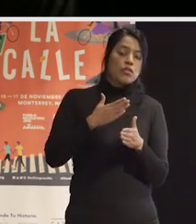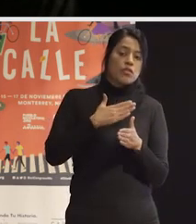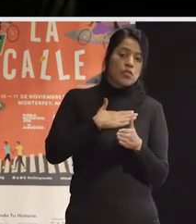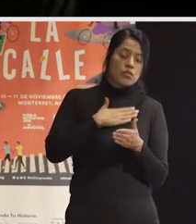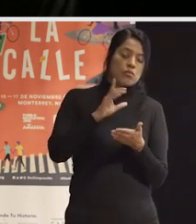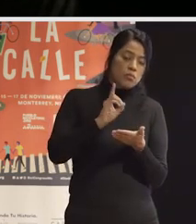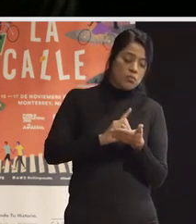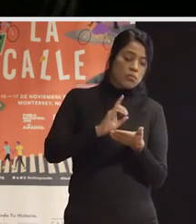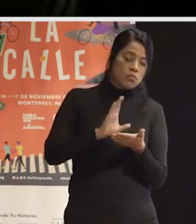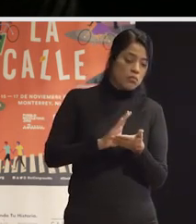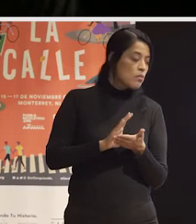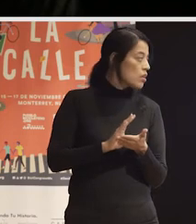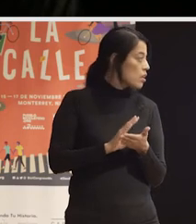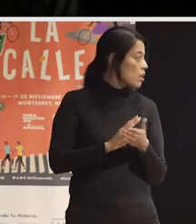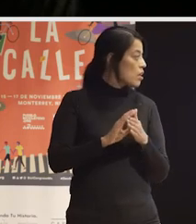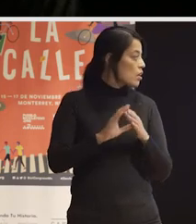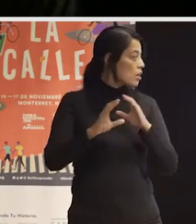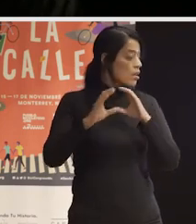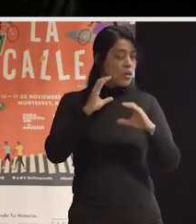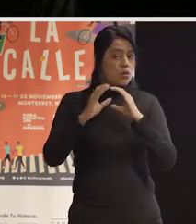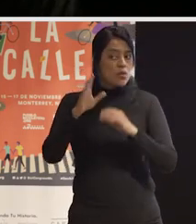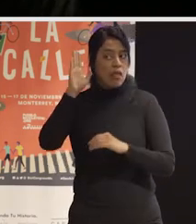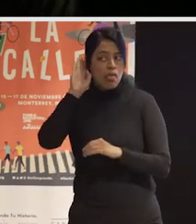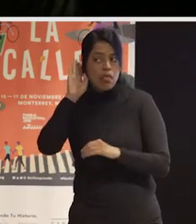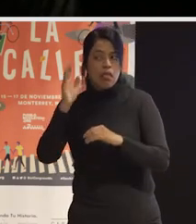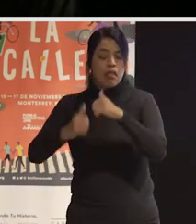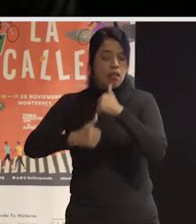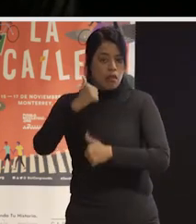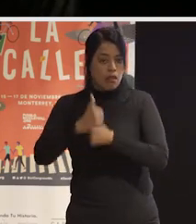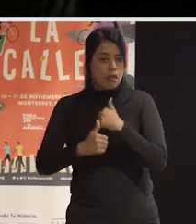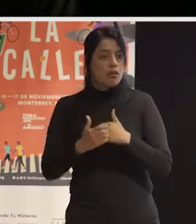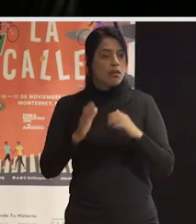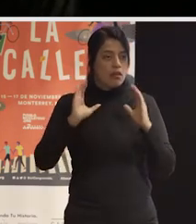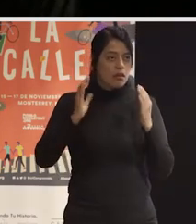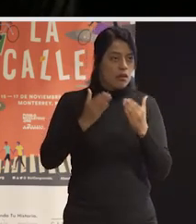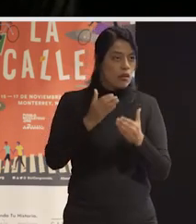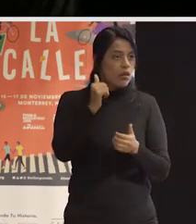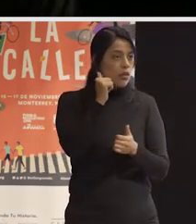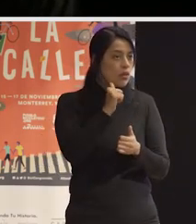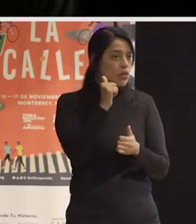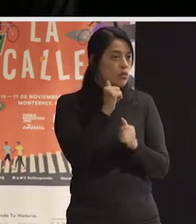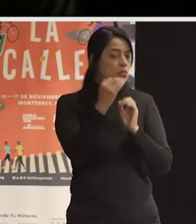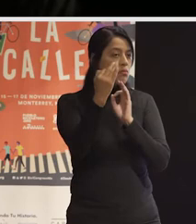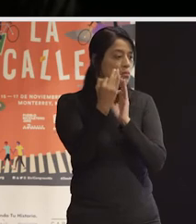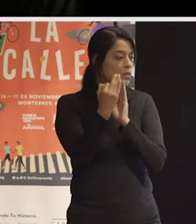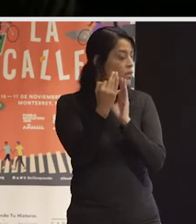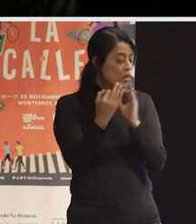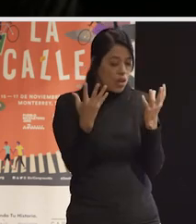discapacidades como están no la escucho hasta allá en la comunidad si procuro estar juntitos para